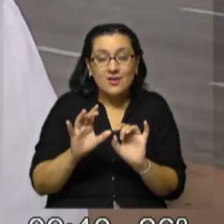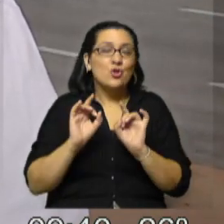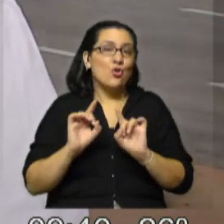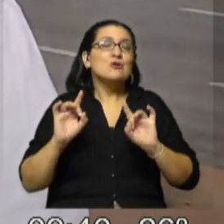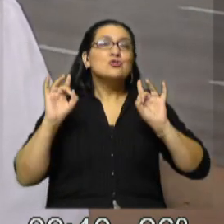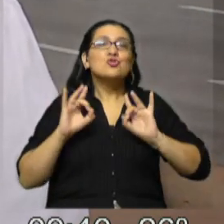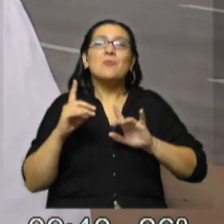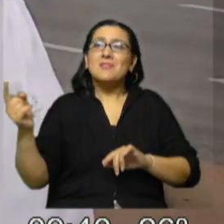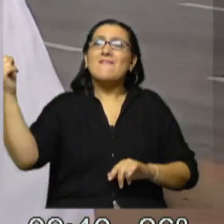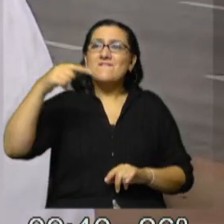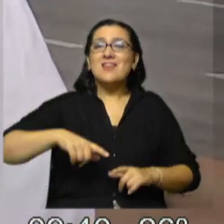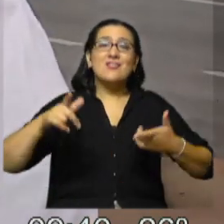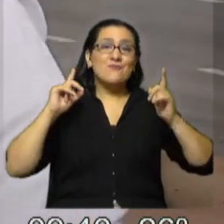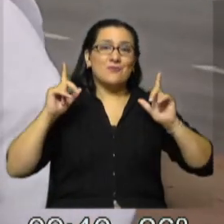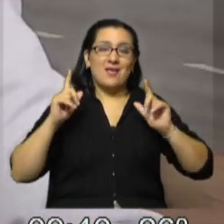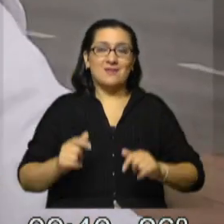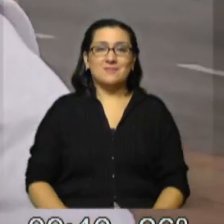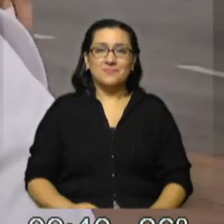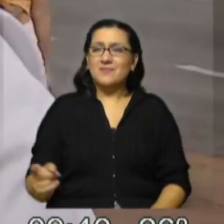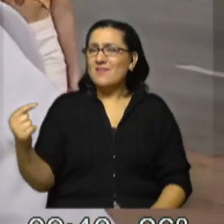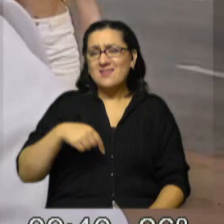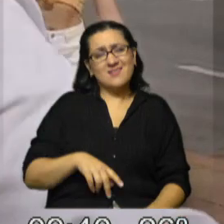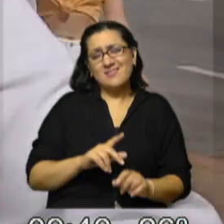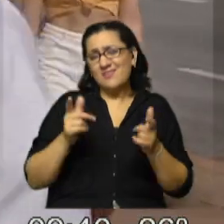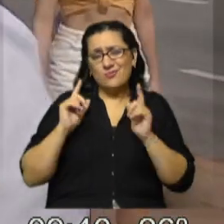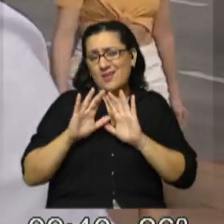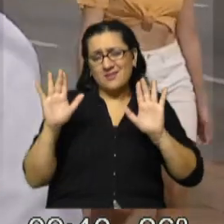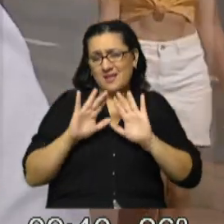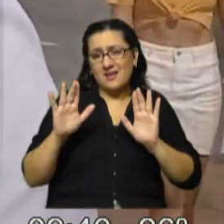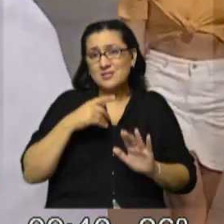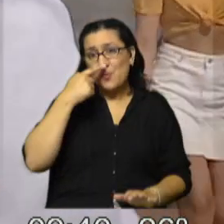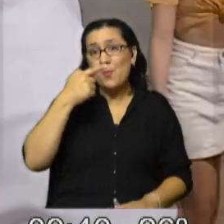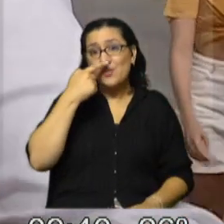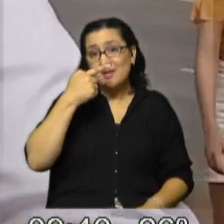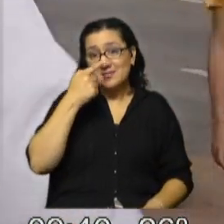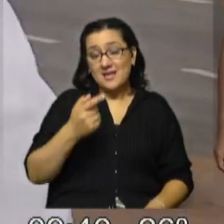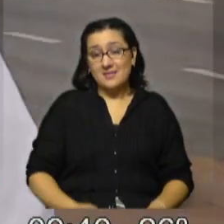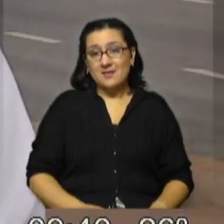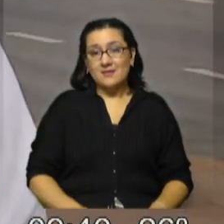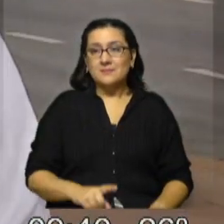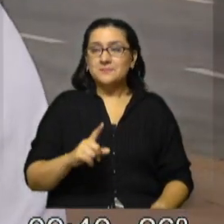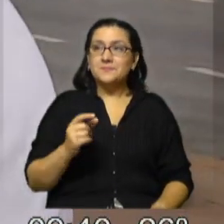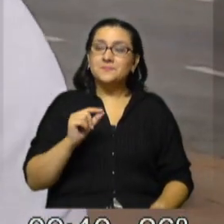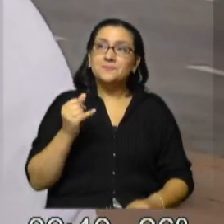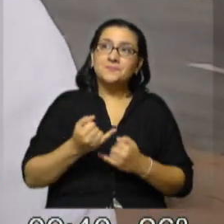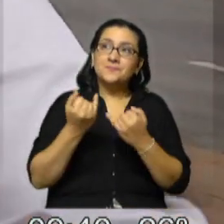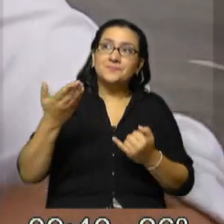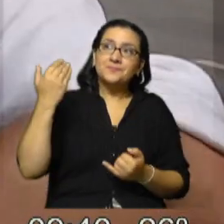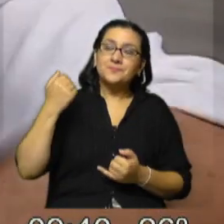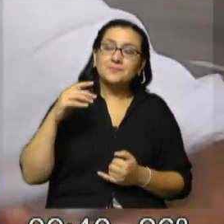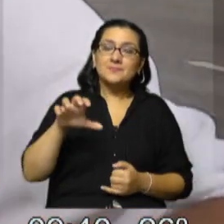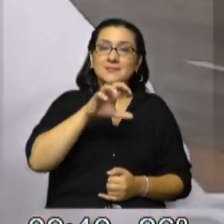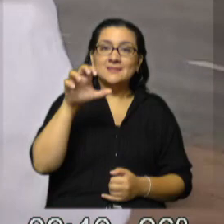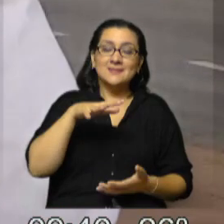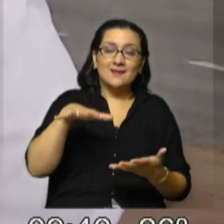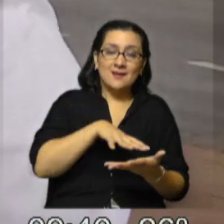gozar, digamos, de lo que el espacio pueda brindar, ¿verdad? Venís y disfrutás. Y es muy interesante eso. El otro día en el cerro, en la Plaza